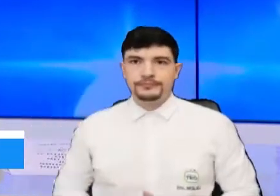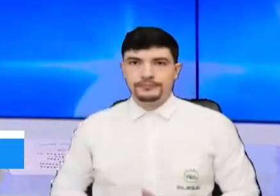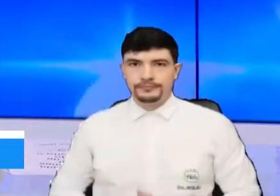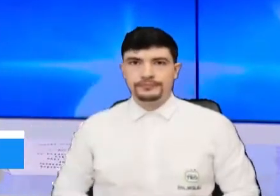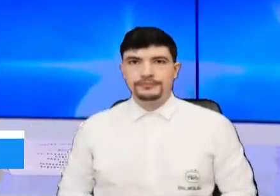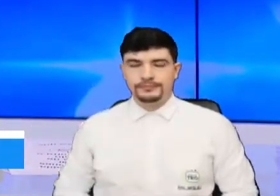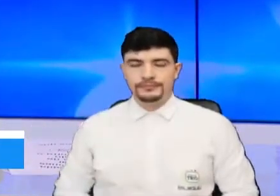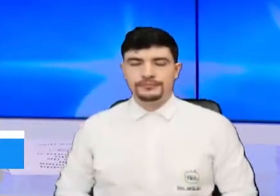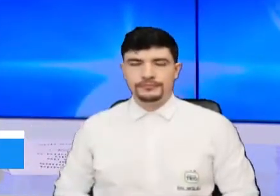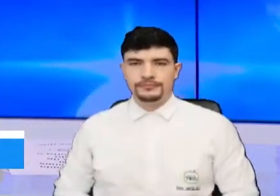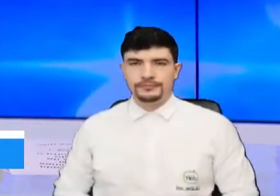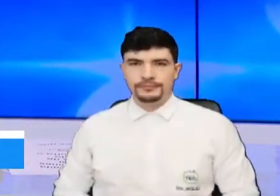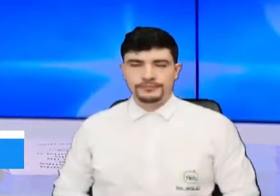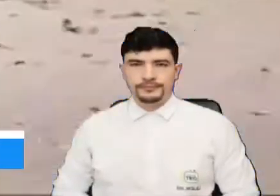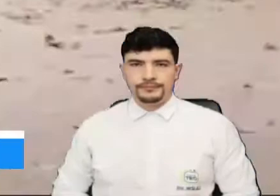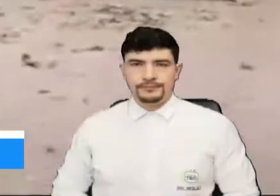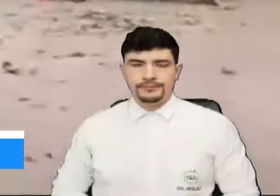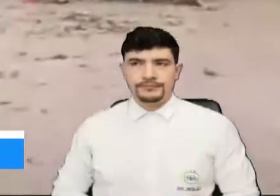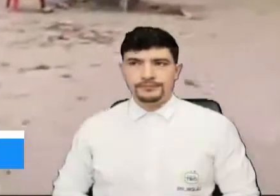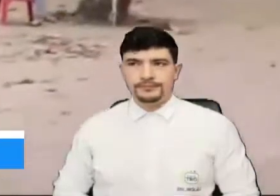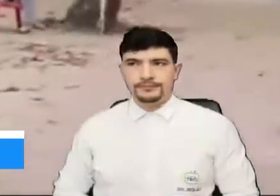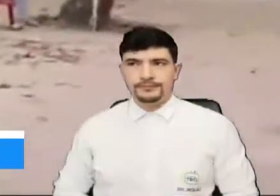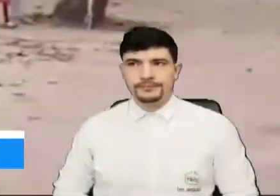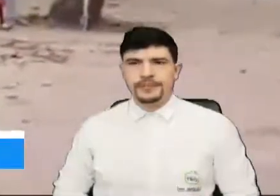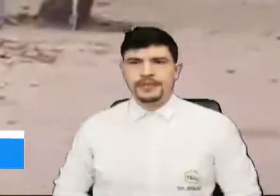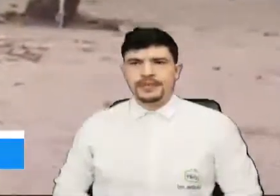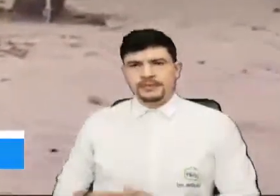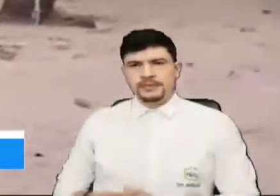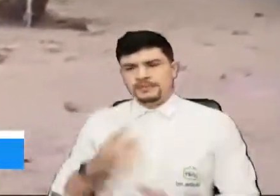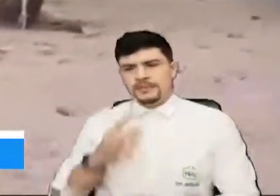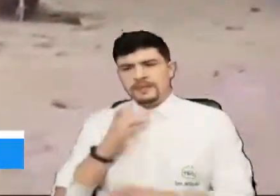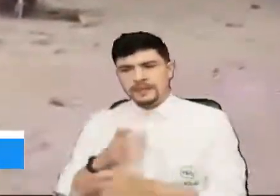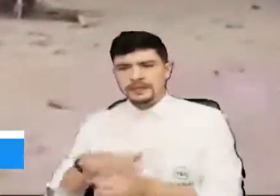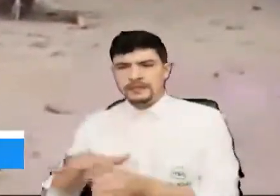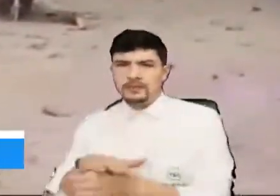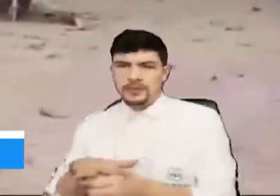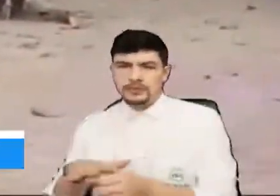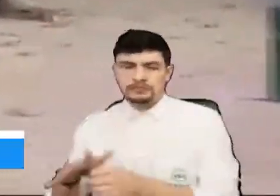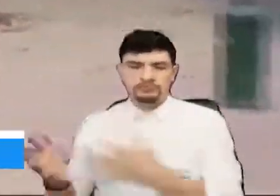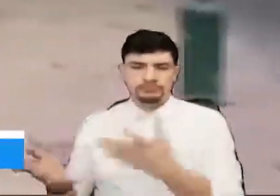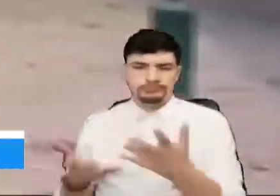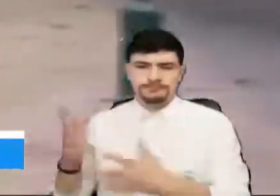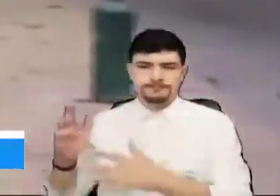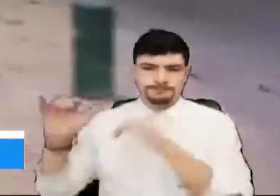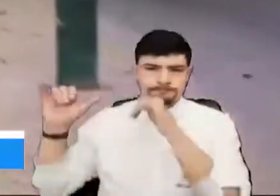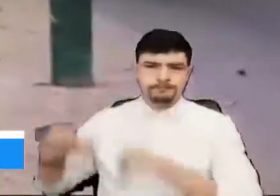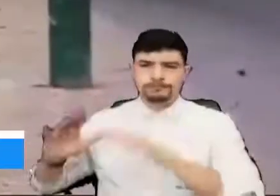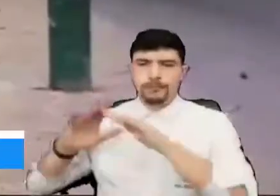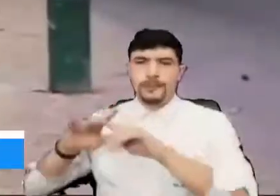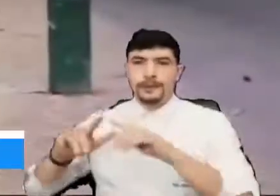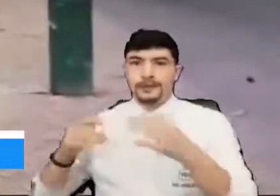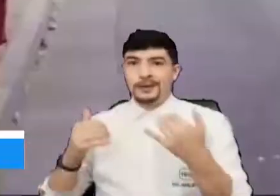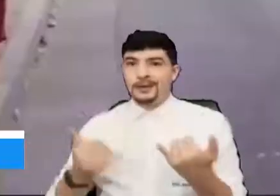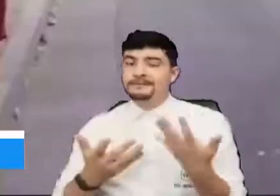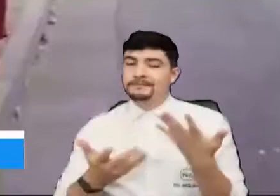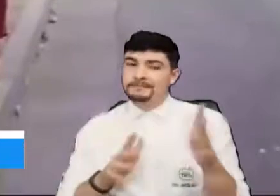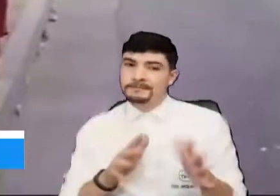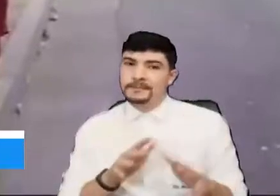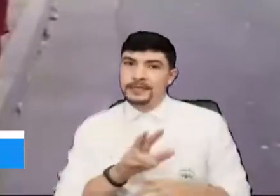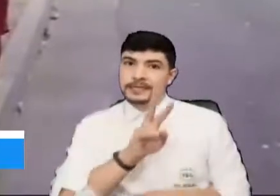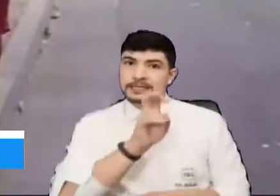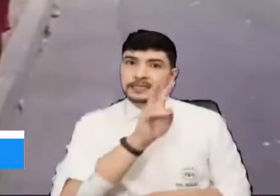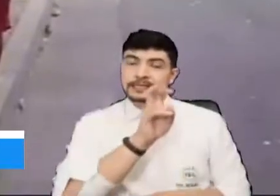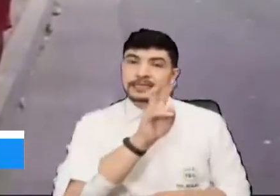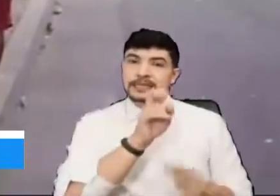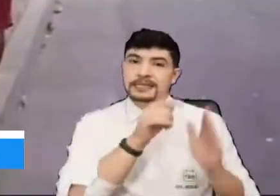ver con el sistema de salud. Cerca de 8.000 venezolanos que cuenten con permiso de permanencia o salvoconducto serán